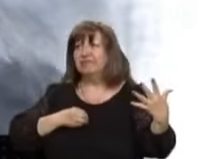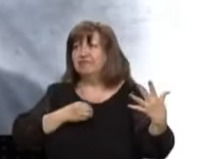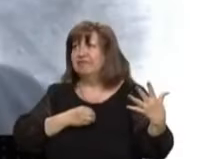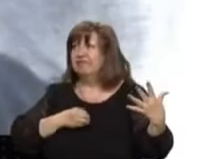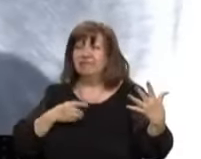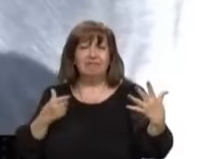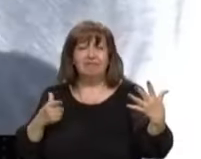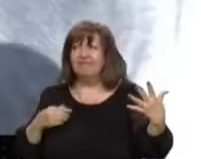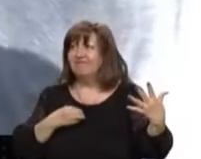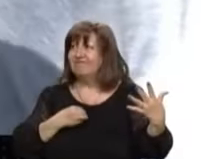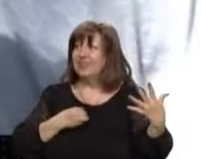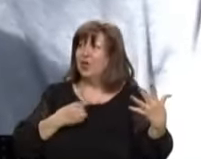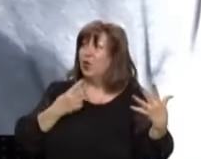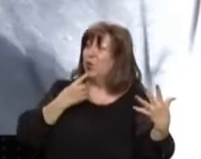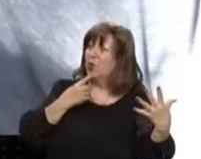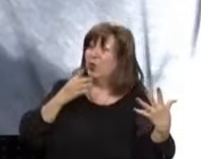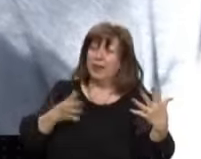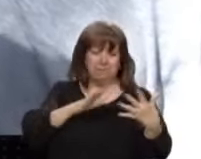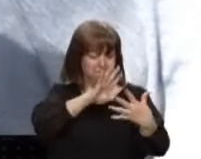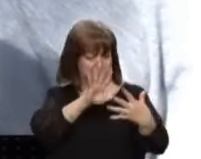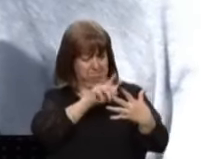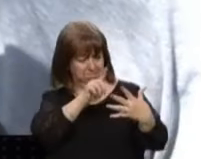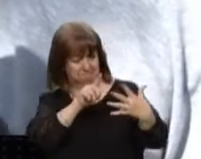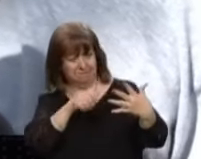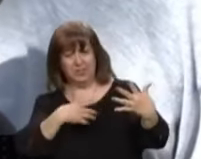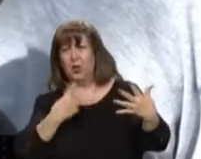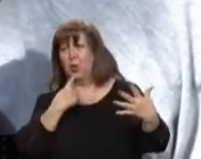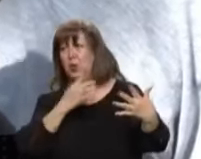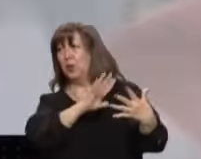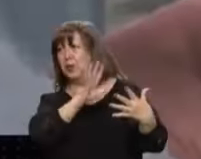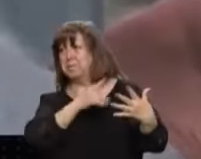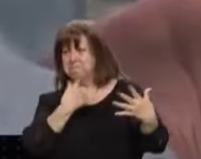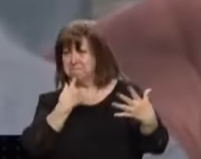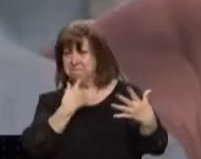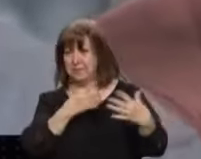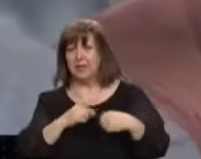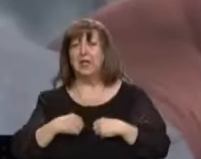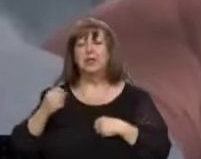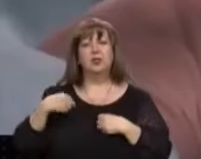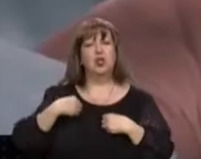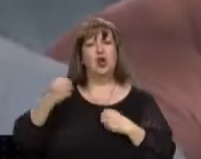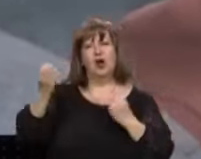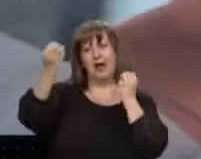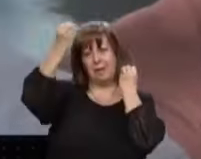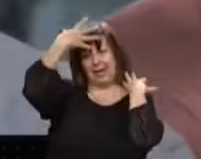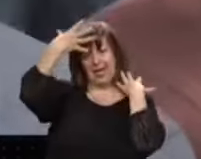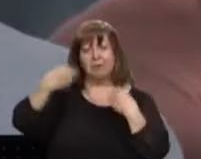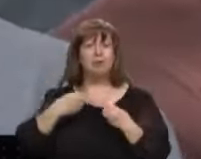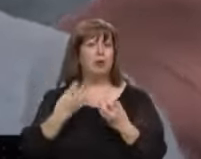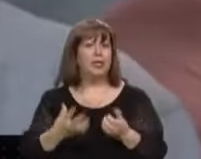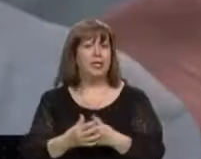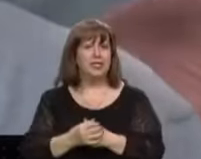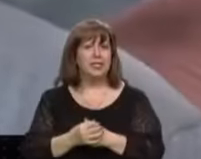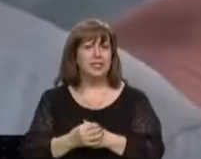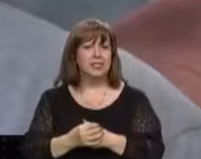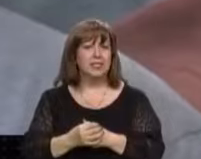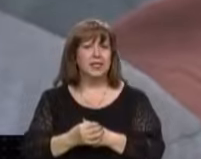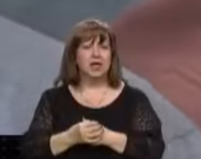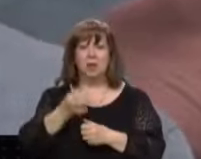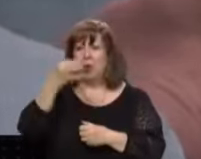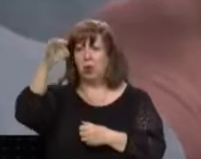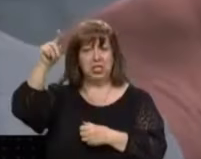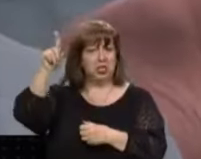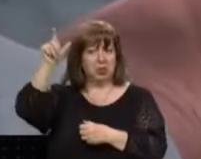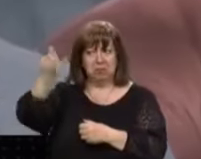absoluta digamos tengo muchas dudas con todos los candidatos a Javier Miley Por qué me parece lo único que